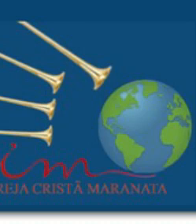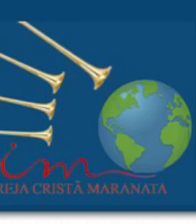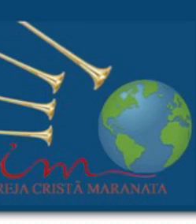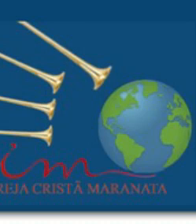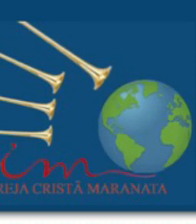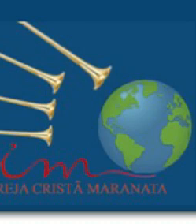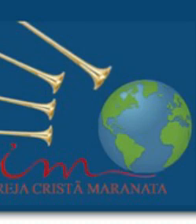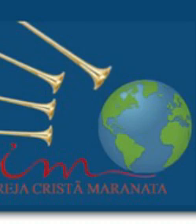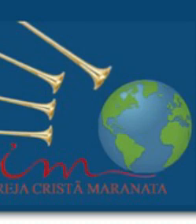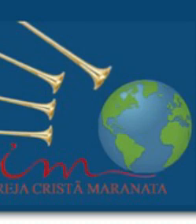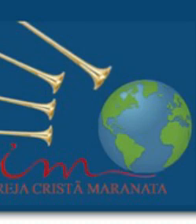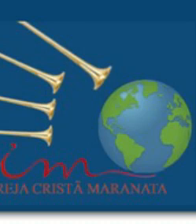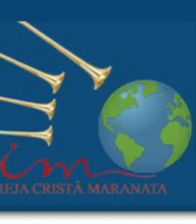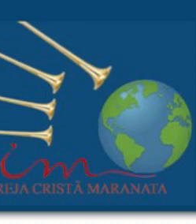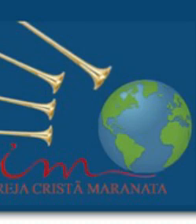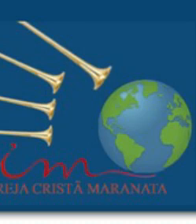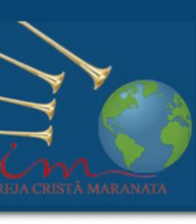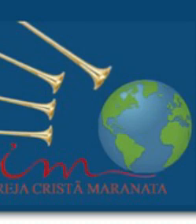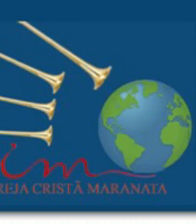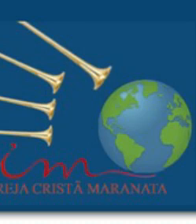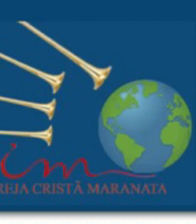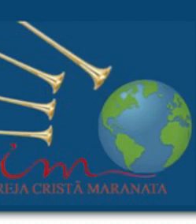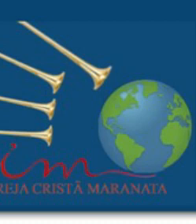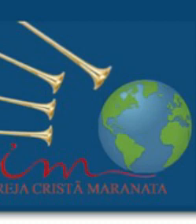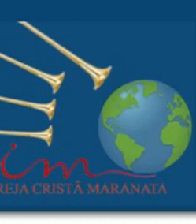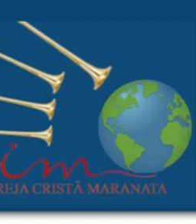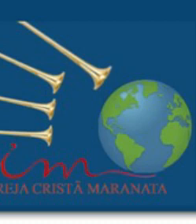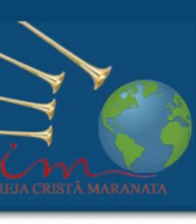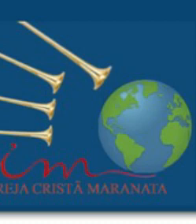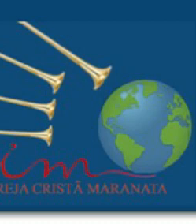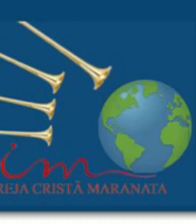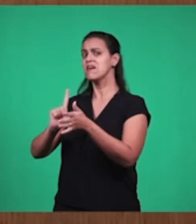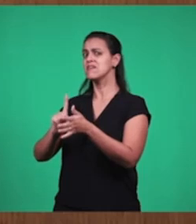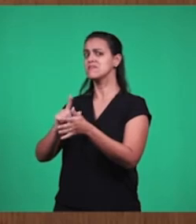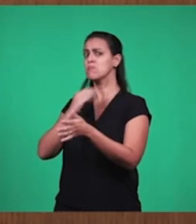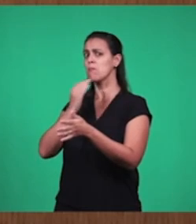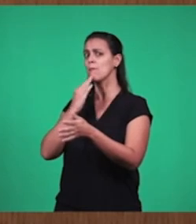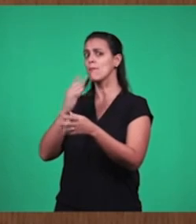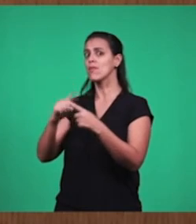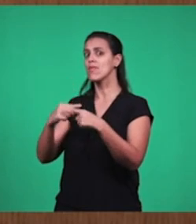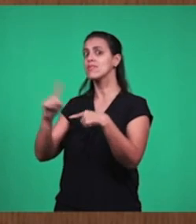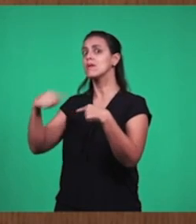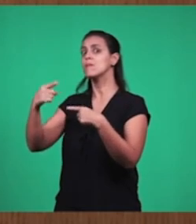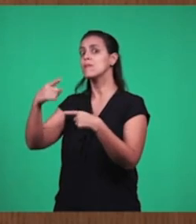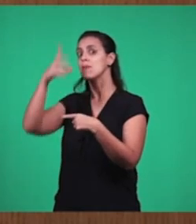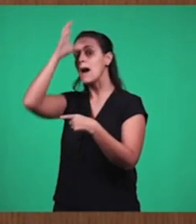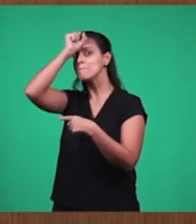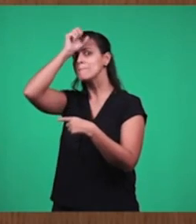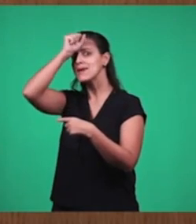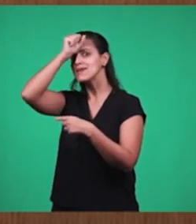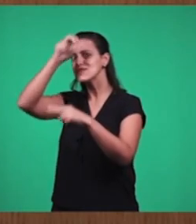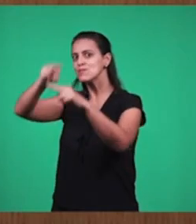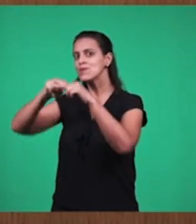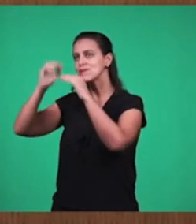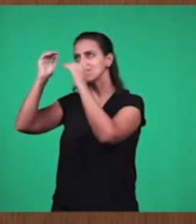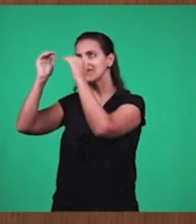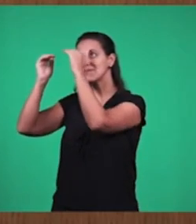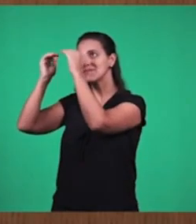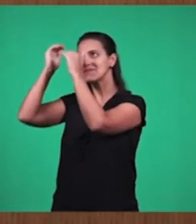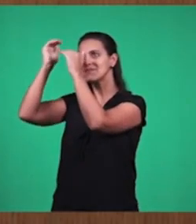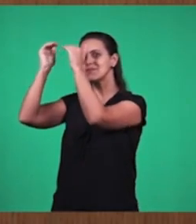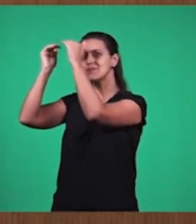niños empiecen a hacer solos lo que antes no podían hacer, ocurriendo así un desenvolvimiento